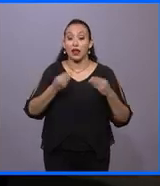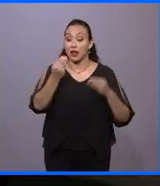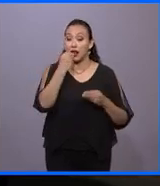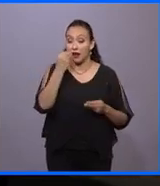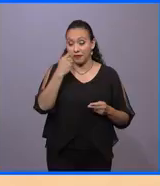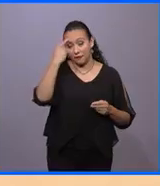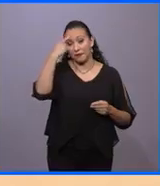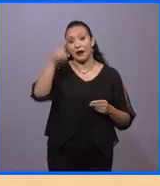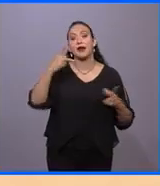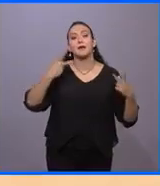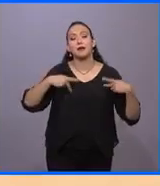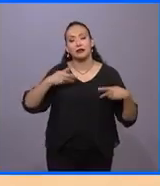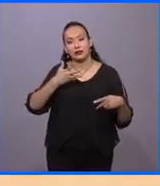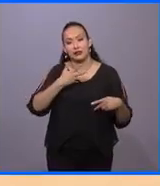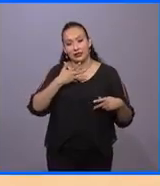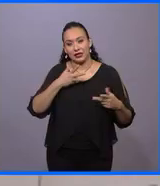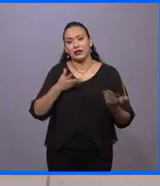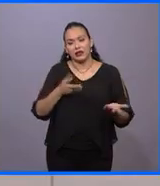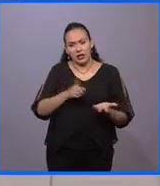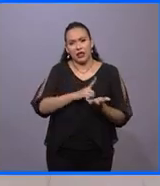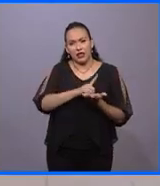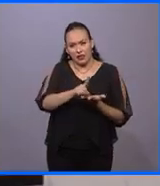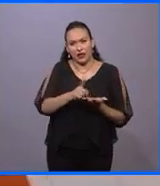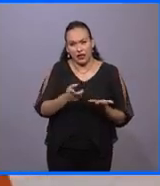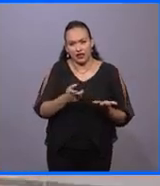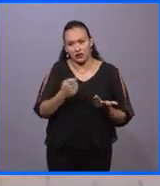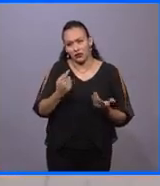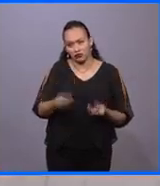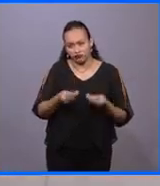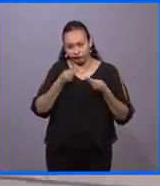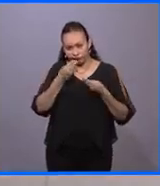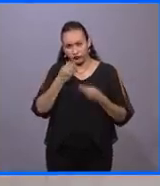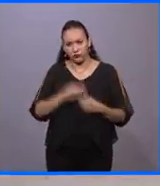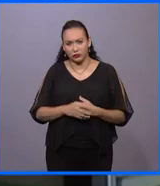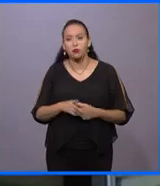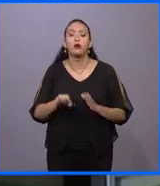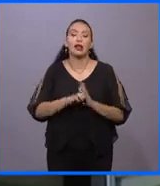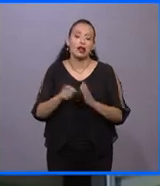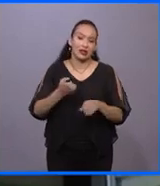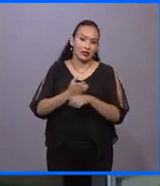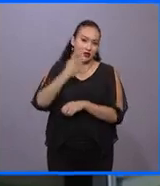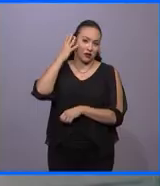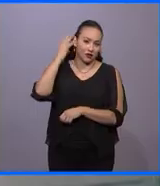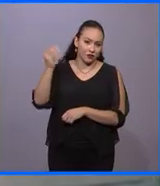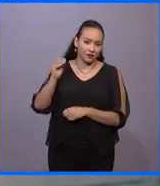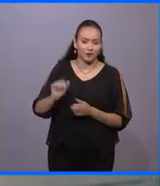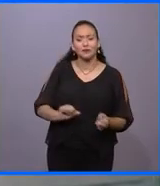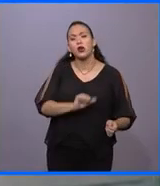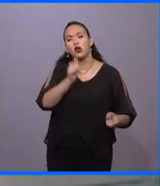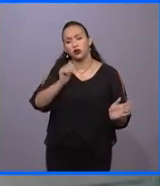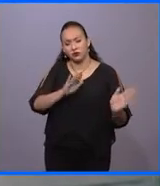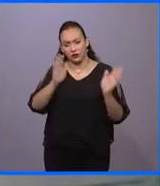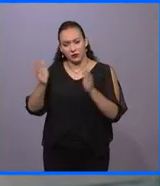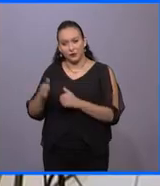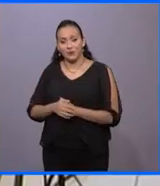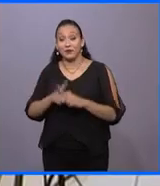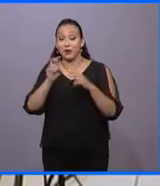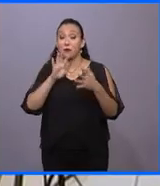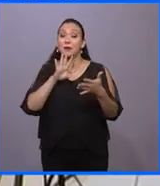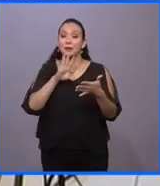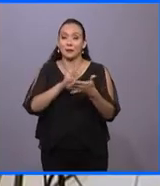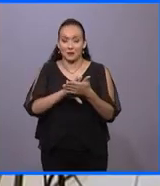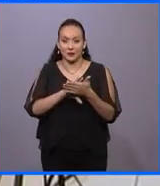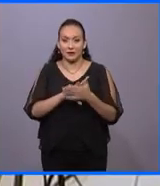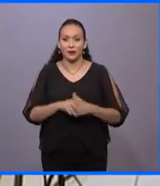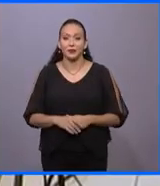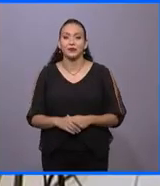alimentos a las personas que tienen derecho a recibirlos previsto en el Código Penal para el Estado de Colima. En otro tema, la sala determinó que en materia penal y por